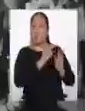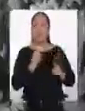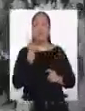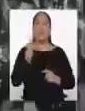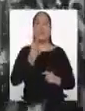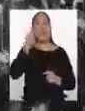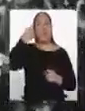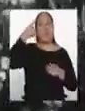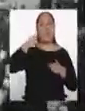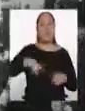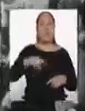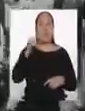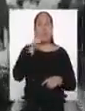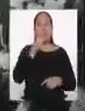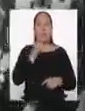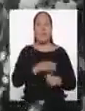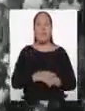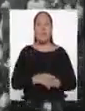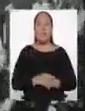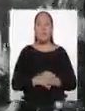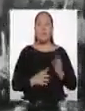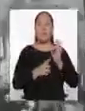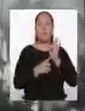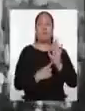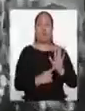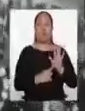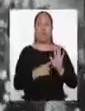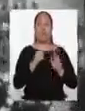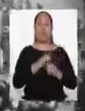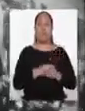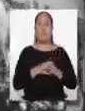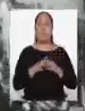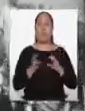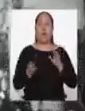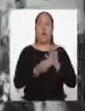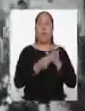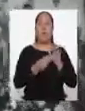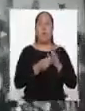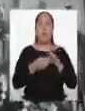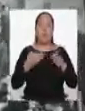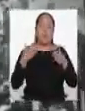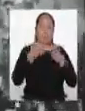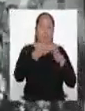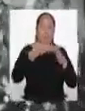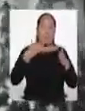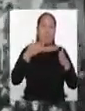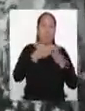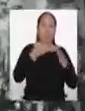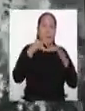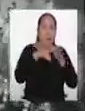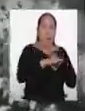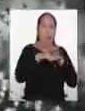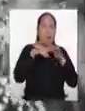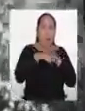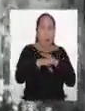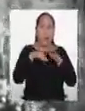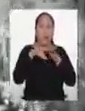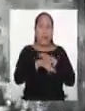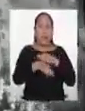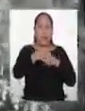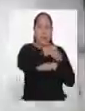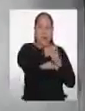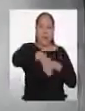autonomía y esa autonomía fue expresada en el aumento de choques fronterizos en las diferentes guarniciones de la